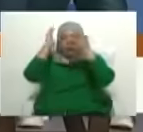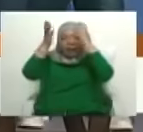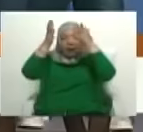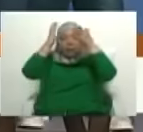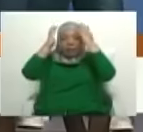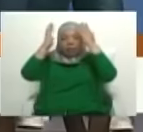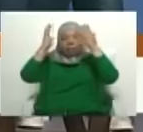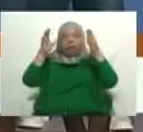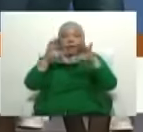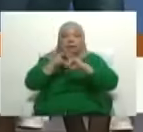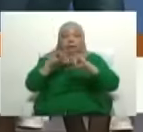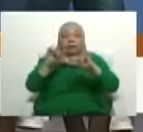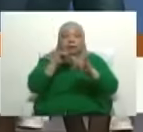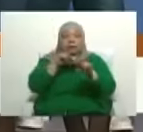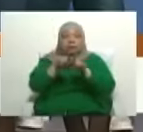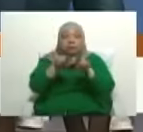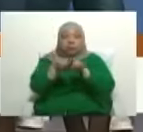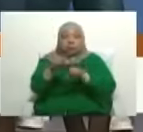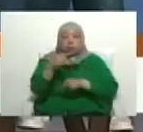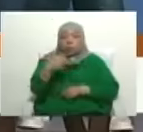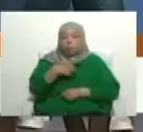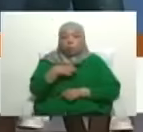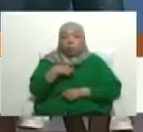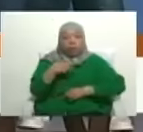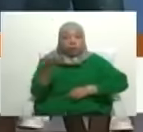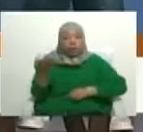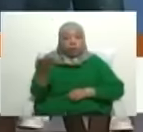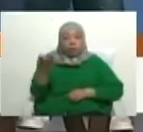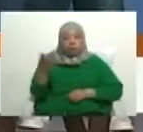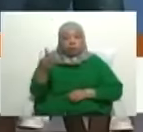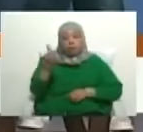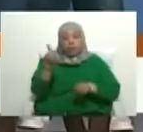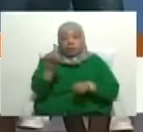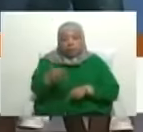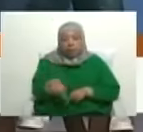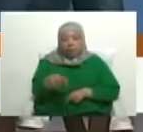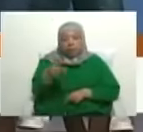más, sabemos que la señora esta Poleo,